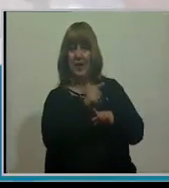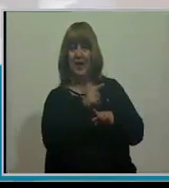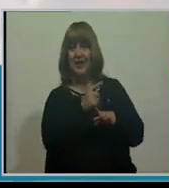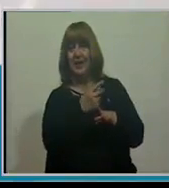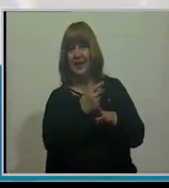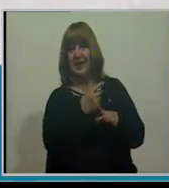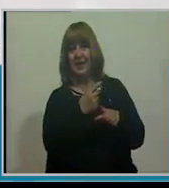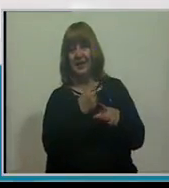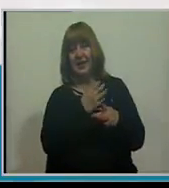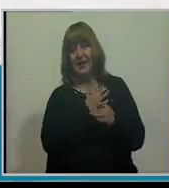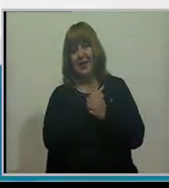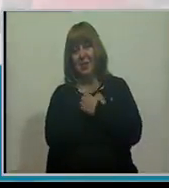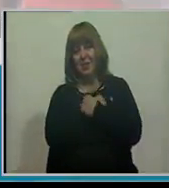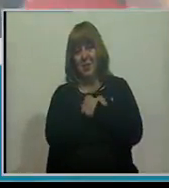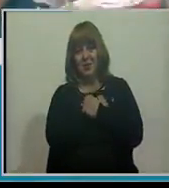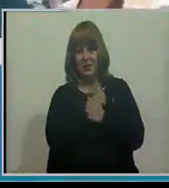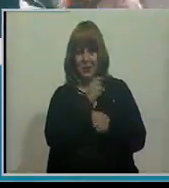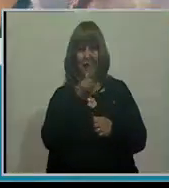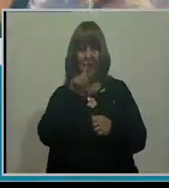imagen a Rusia.